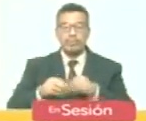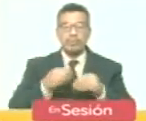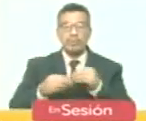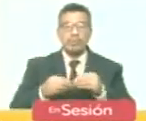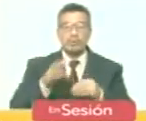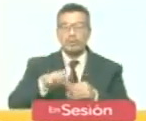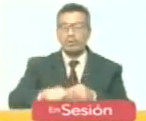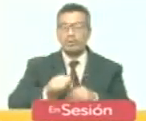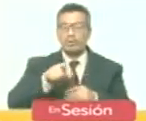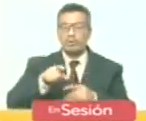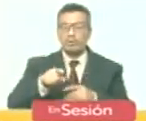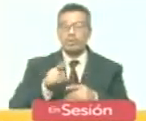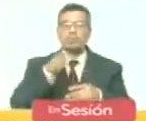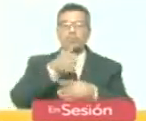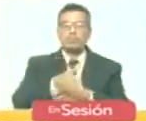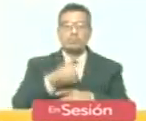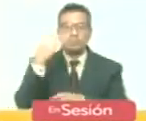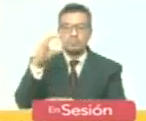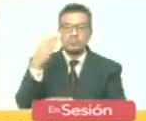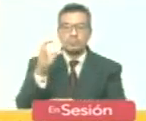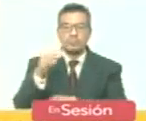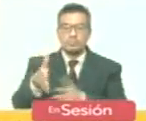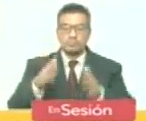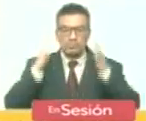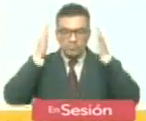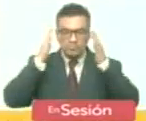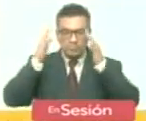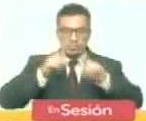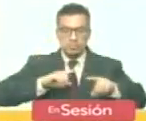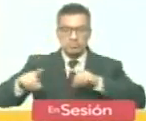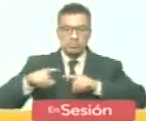los reclutados y llevados a Colombia para recibir entrenamiento.